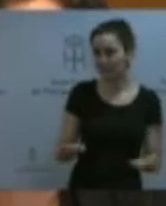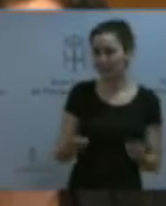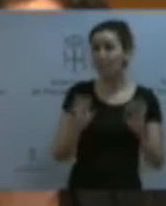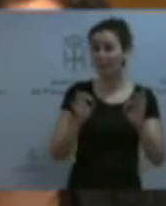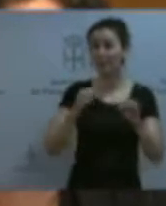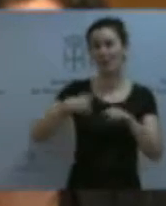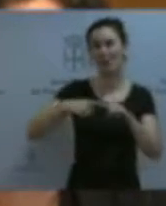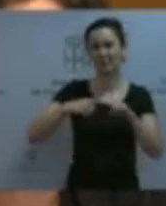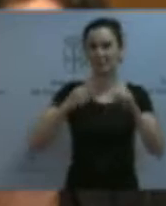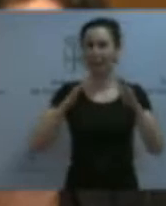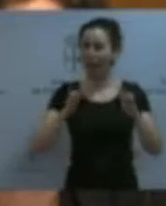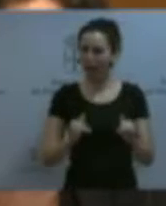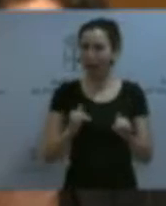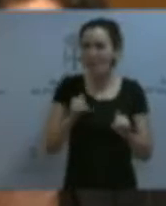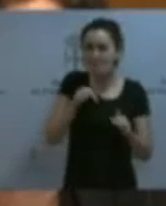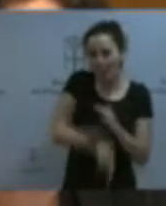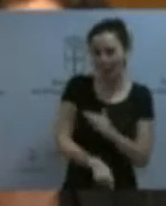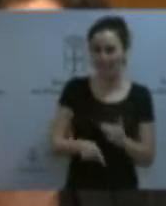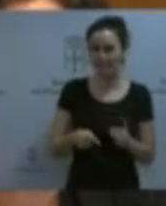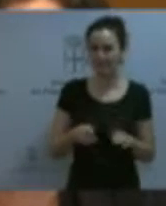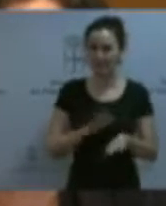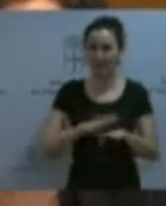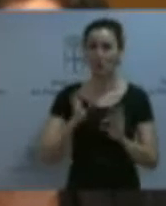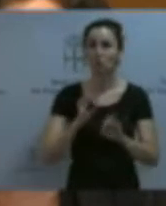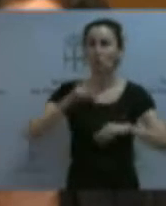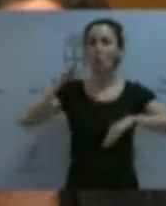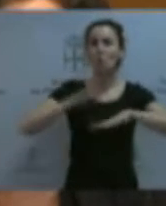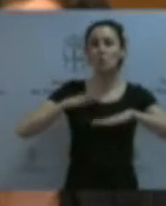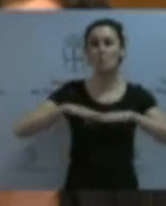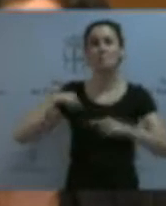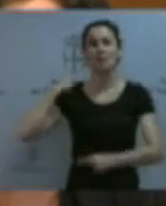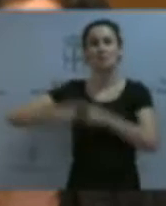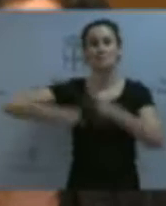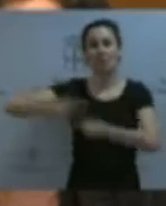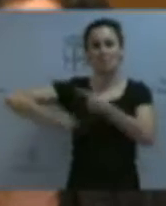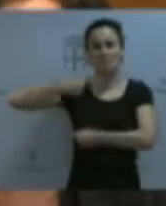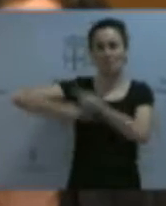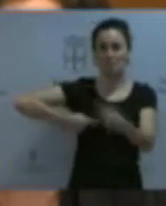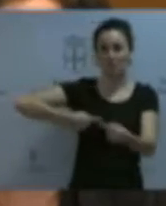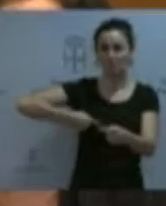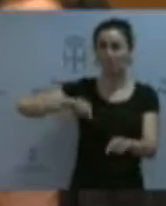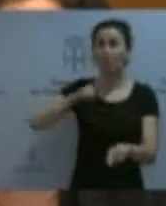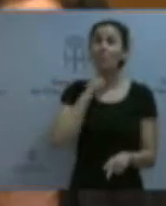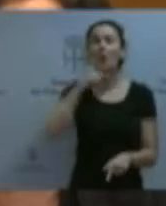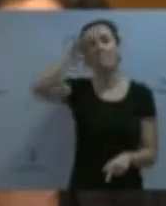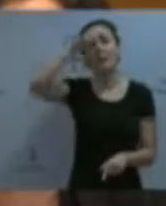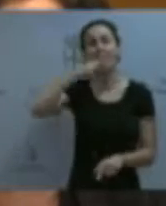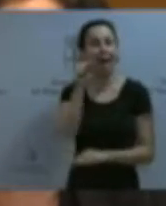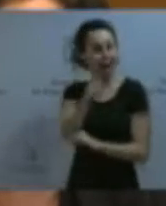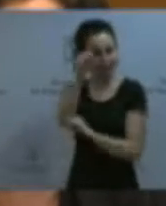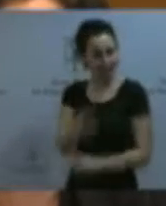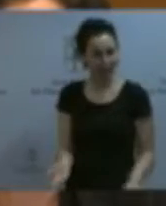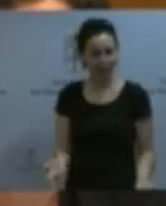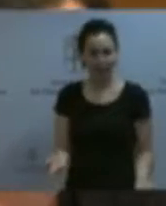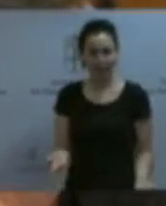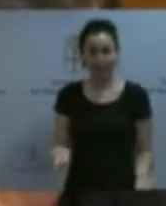las que contribuyen a generar esa tradición que usted mencionó y que yo llamo sistema patriarcal, y que tenemos la